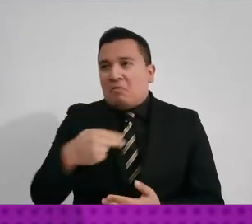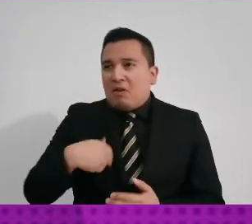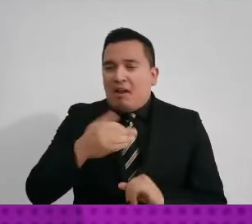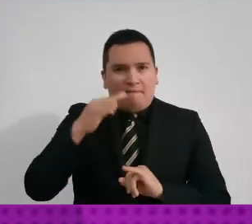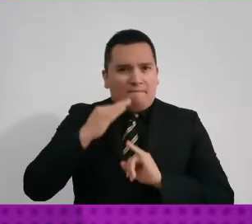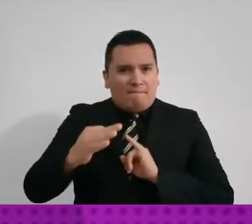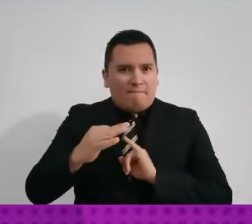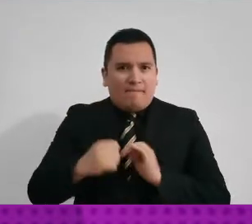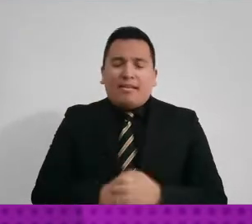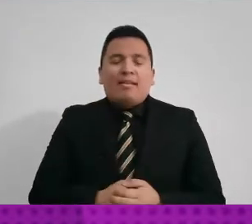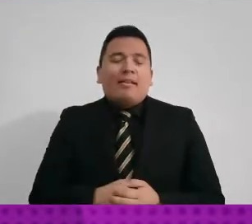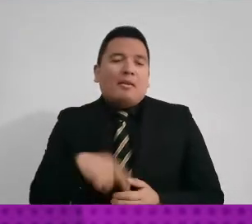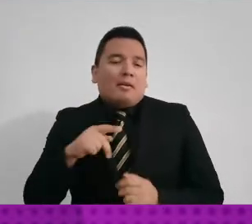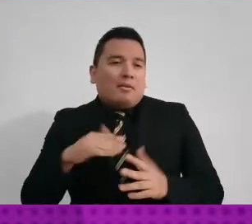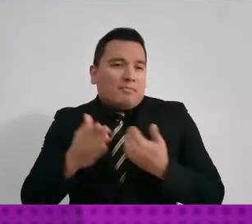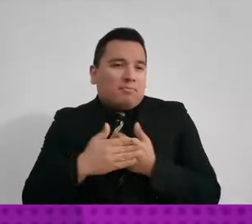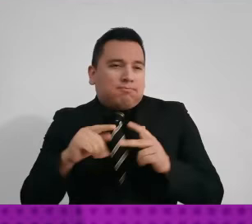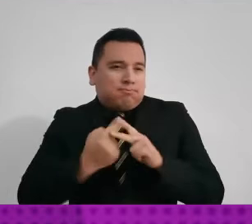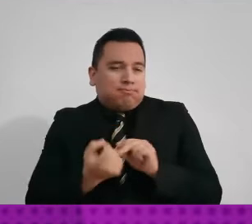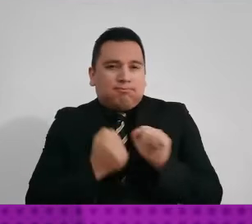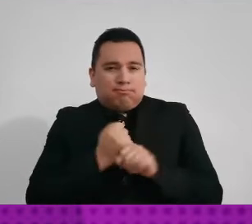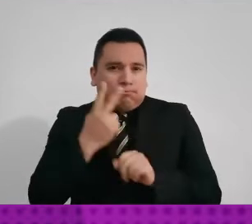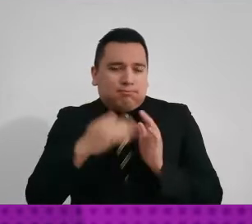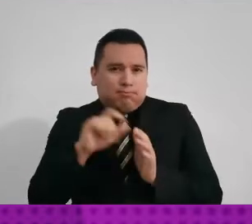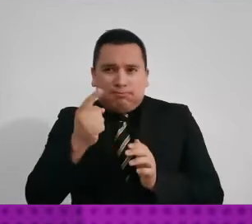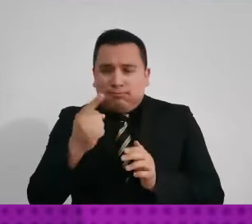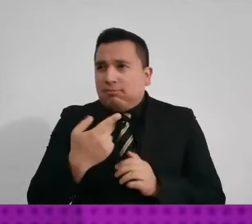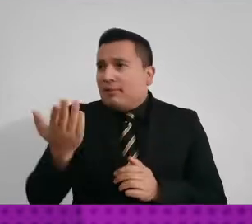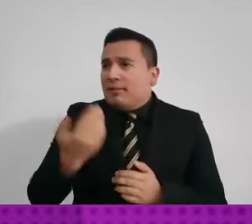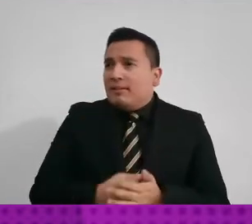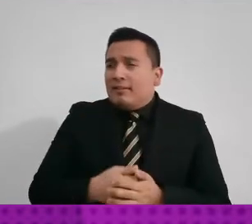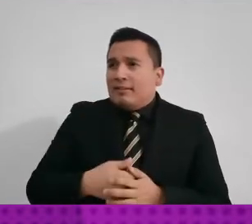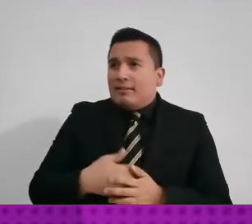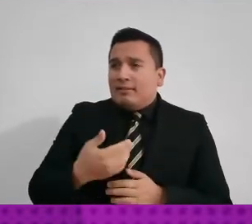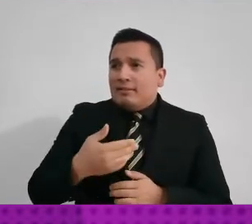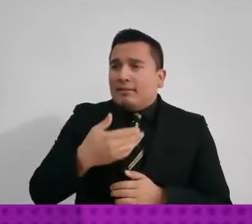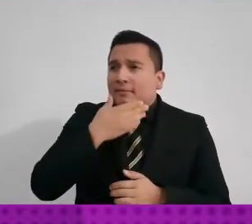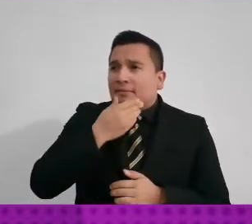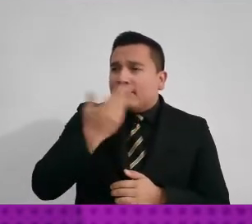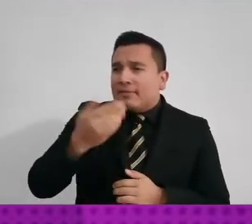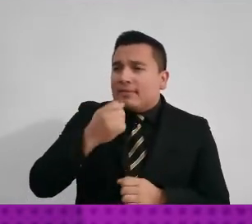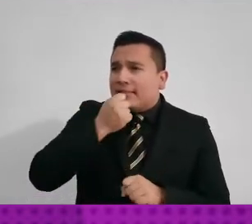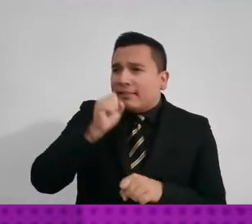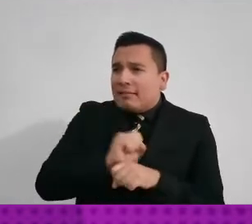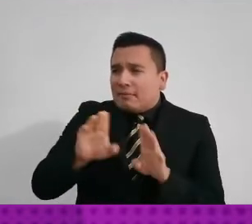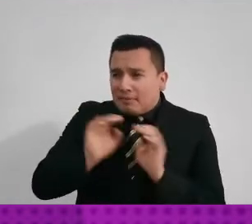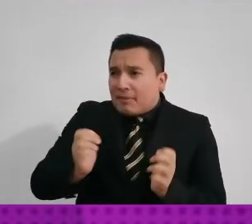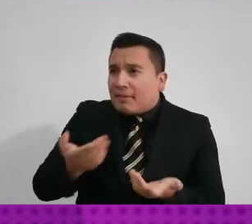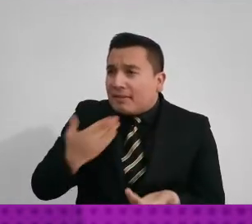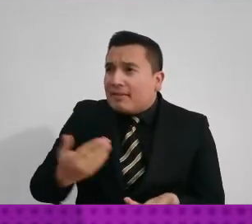año y arrancar también muy bien este próximo 2021. Señor secretario, ¿cómo está? Muy buenas tardes. Bienvenido como siempre a La